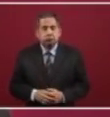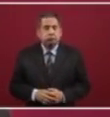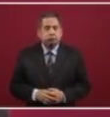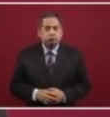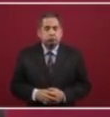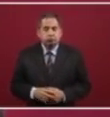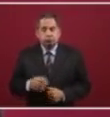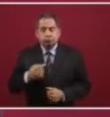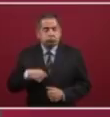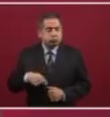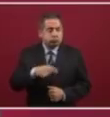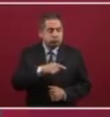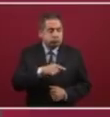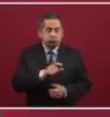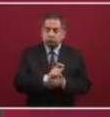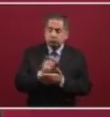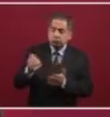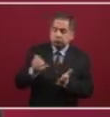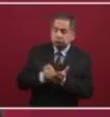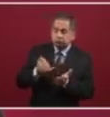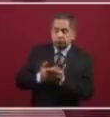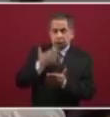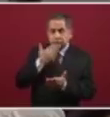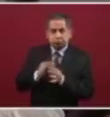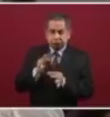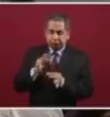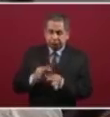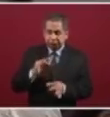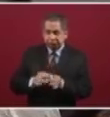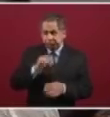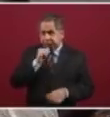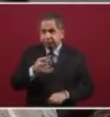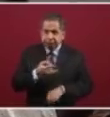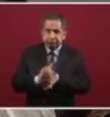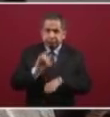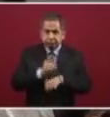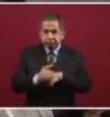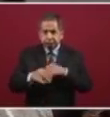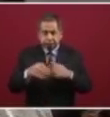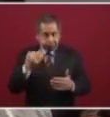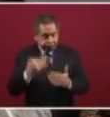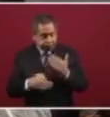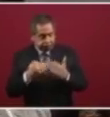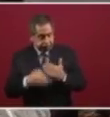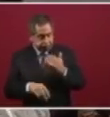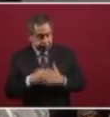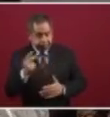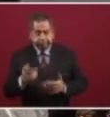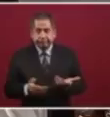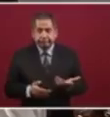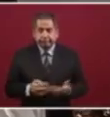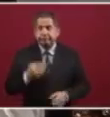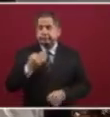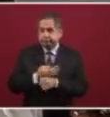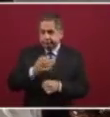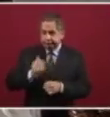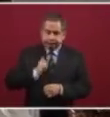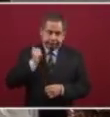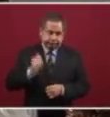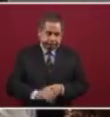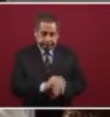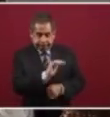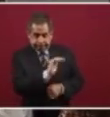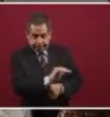no están al corriente en sus pagos de impuestos. Y aprovecho para